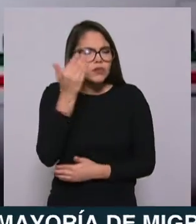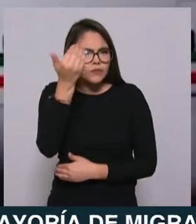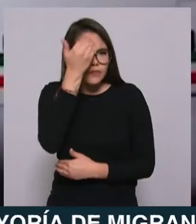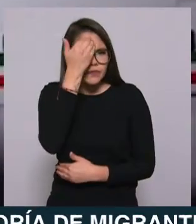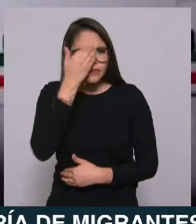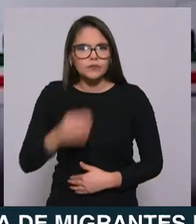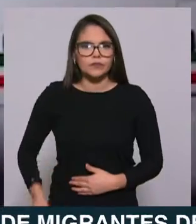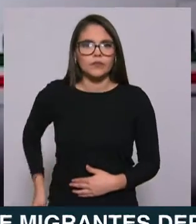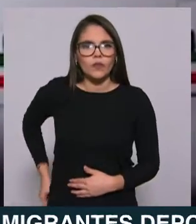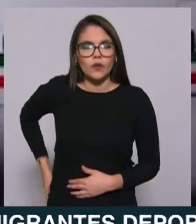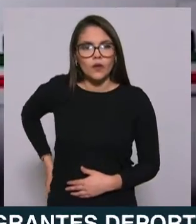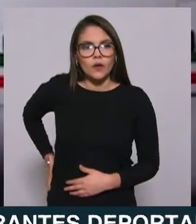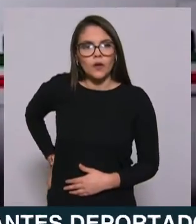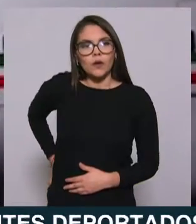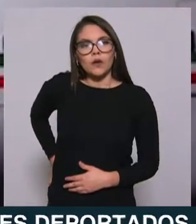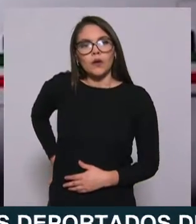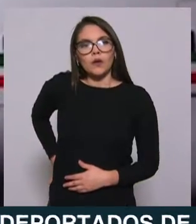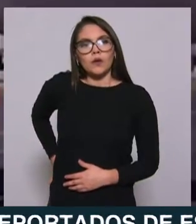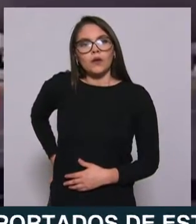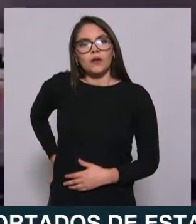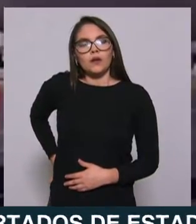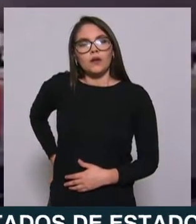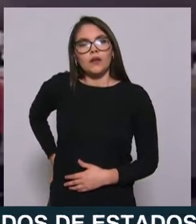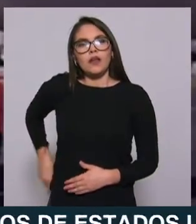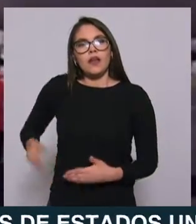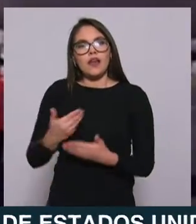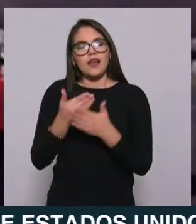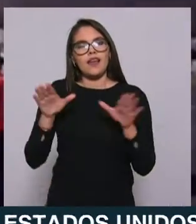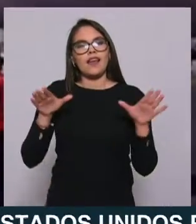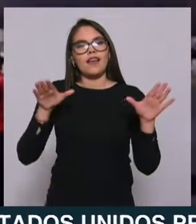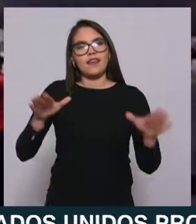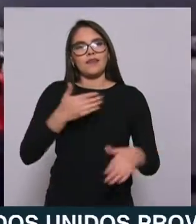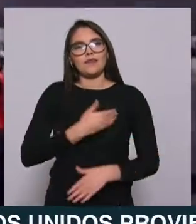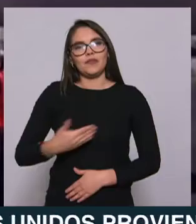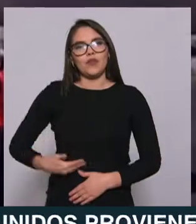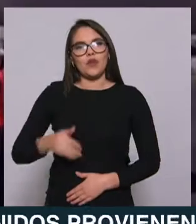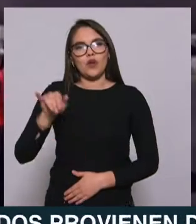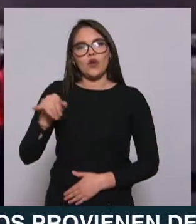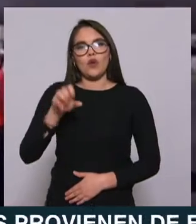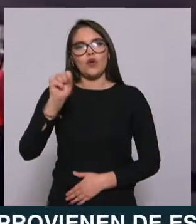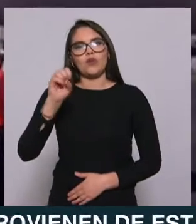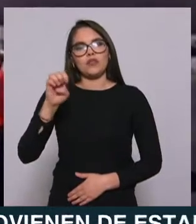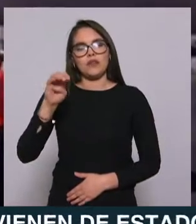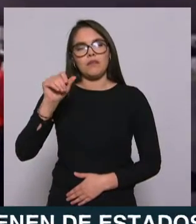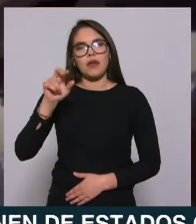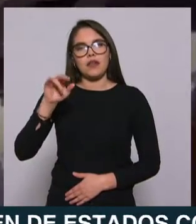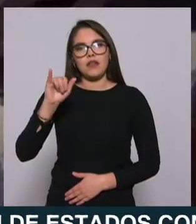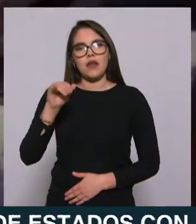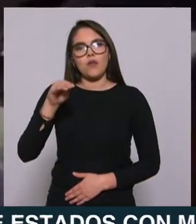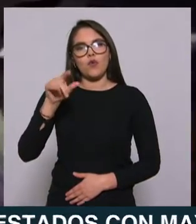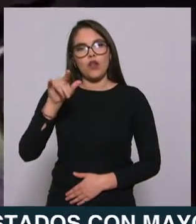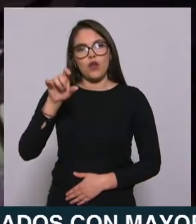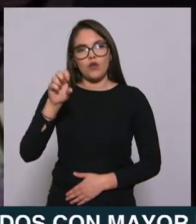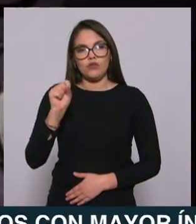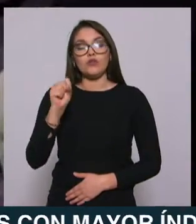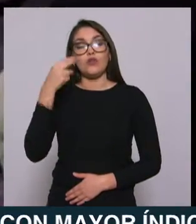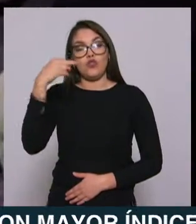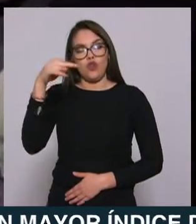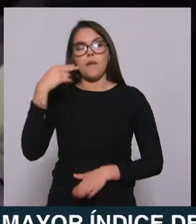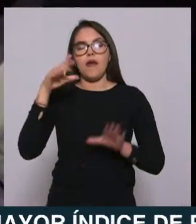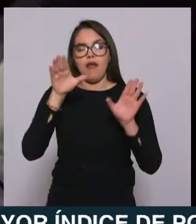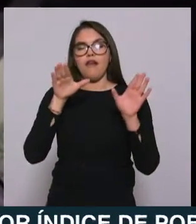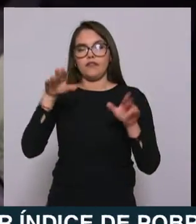El Boeing 787 o avión presidencial José María Morelos y Pavón es una aeronave de peculiares